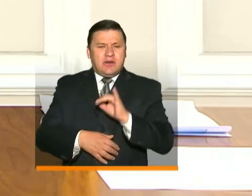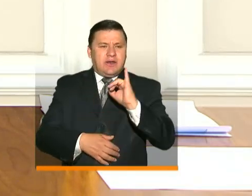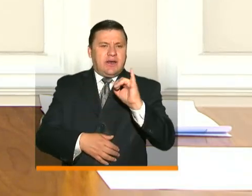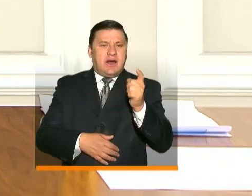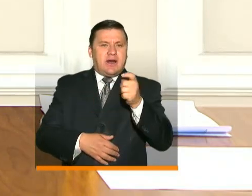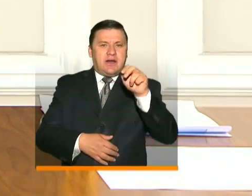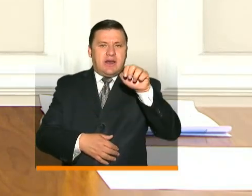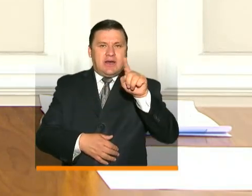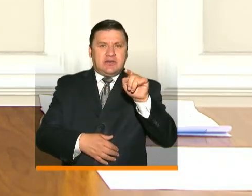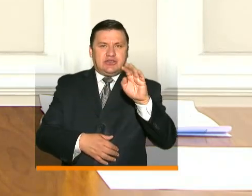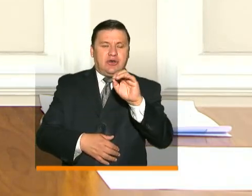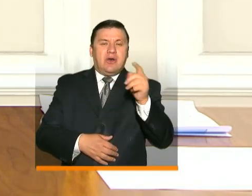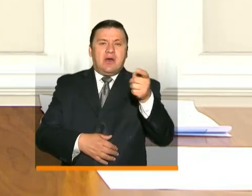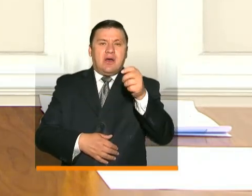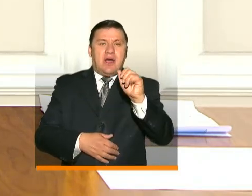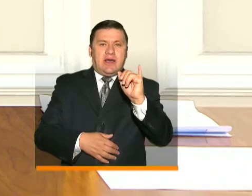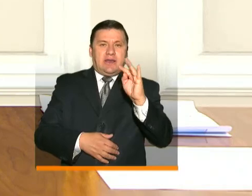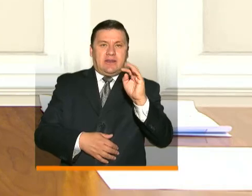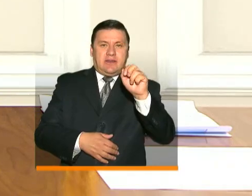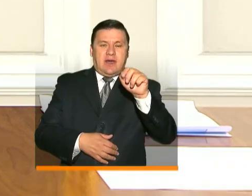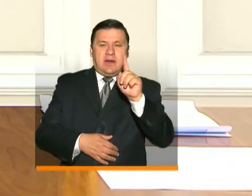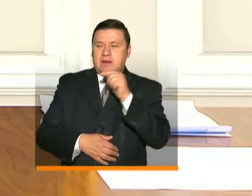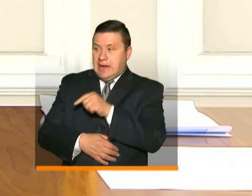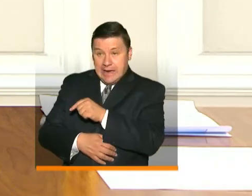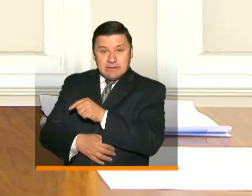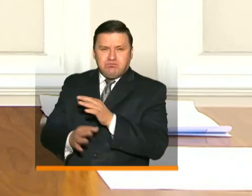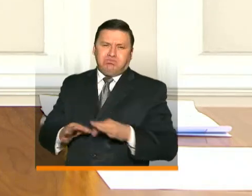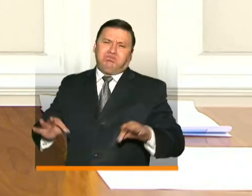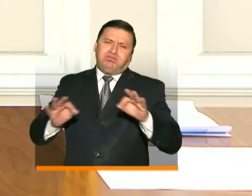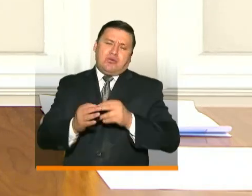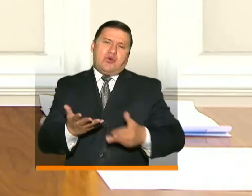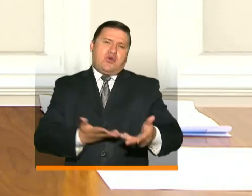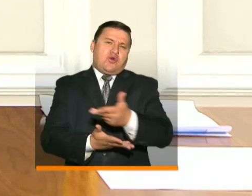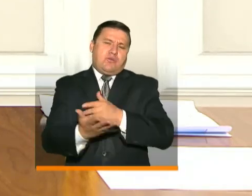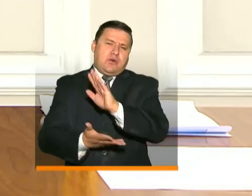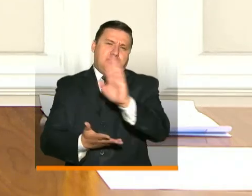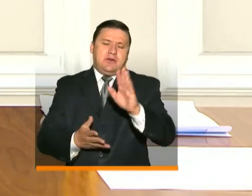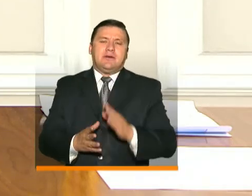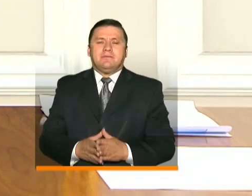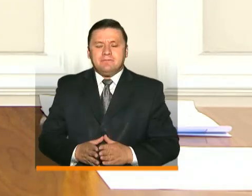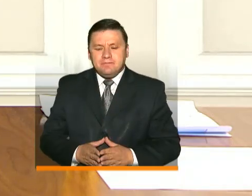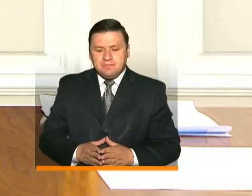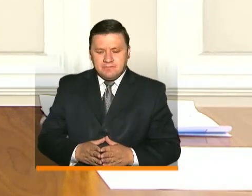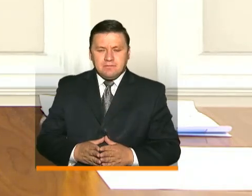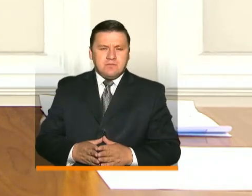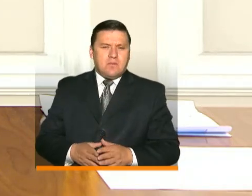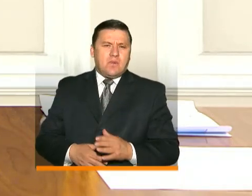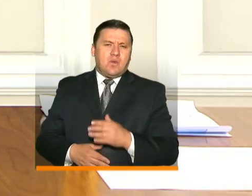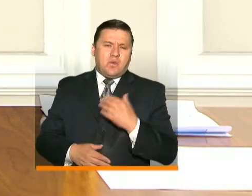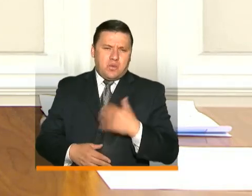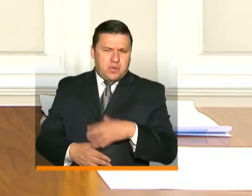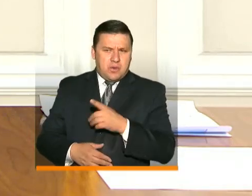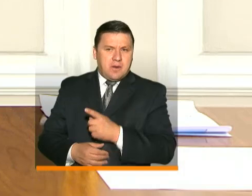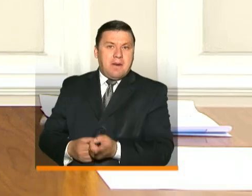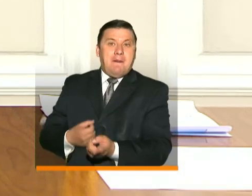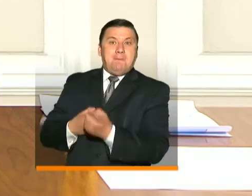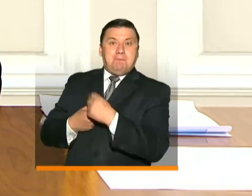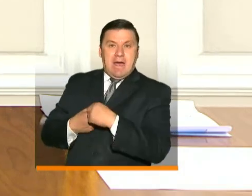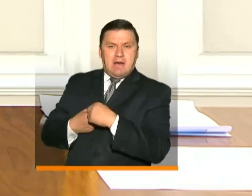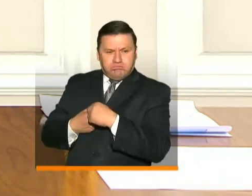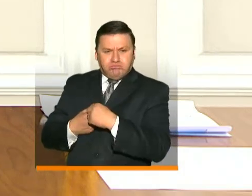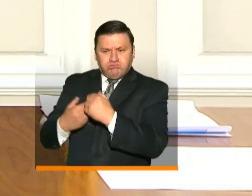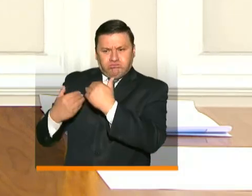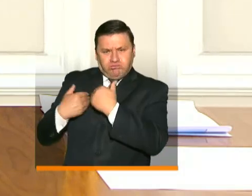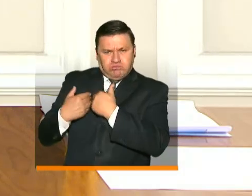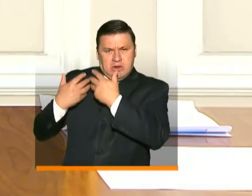Ignacio Gaitán, y hay algo muy importante para compartir con ustedes. Y es una vinculación que se ha hecho